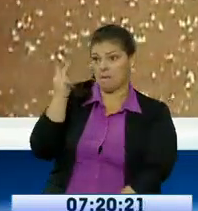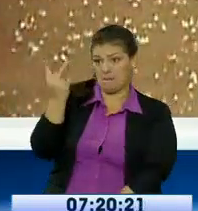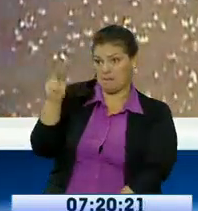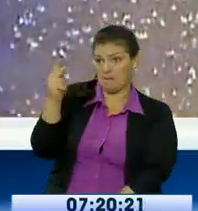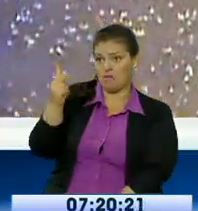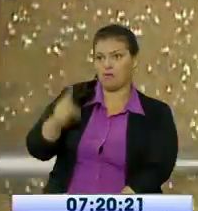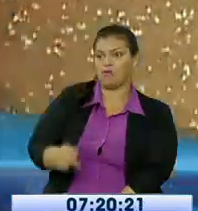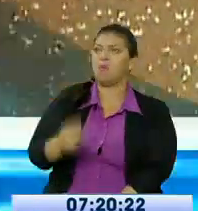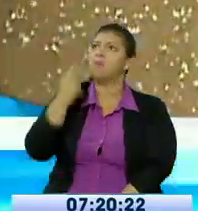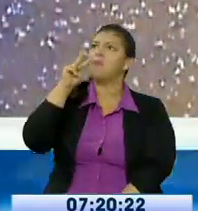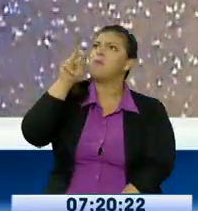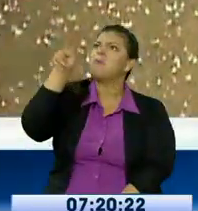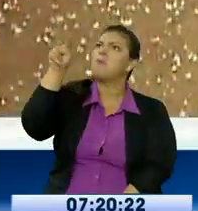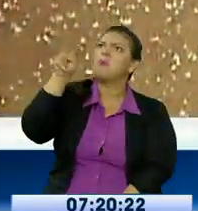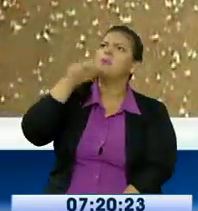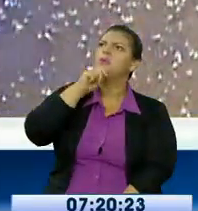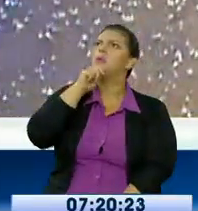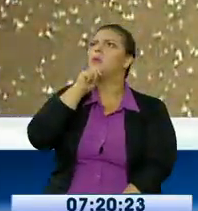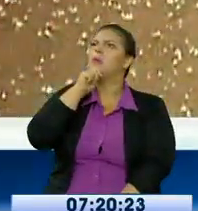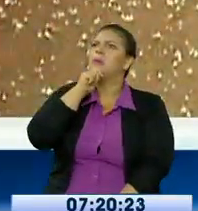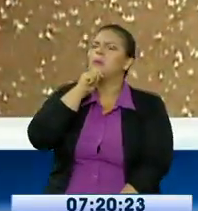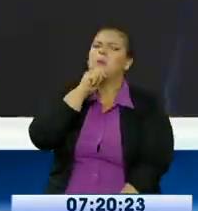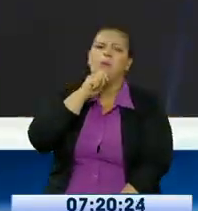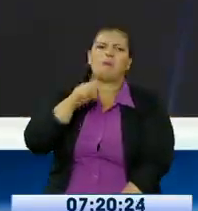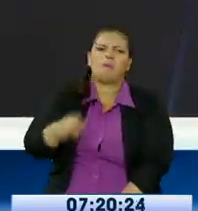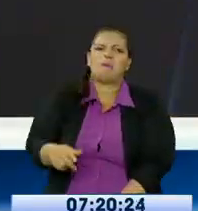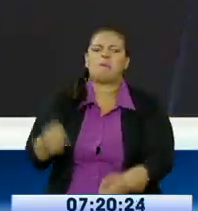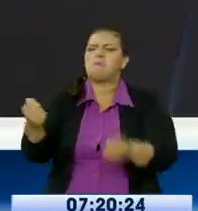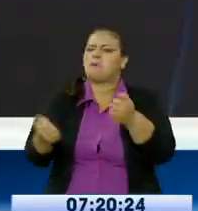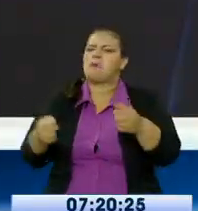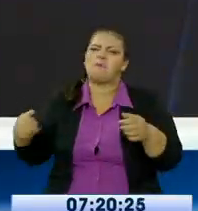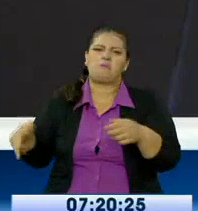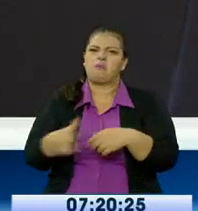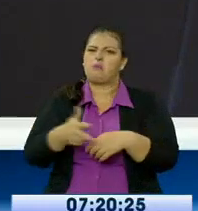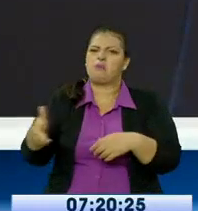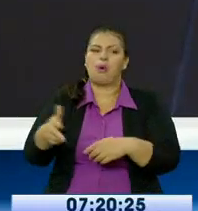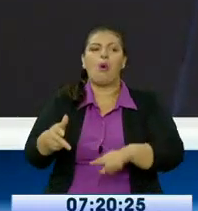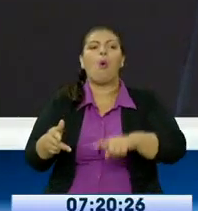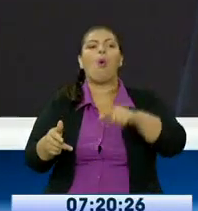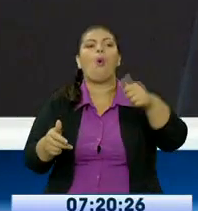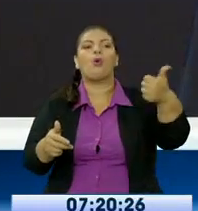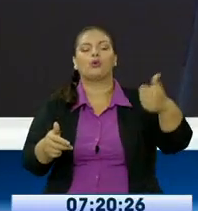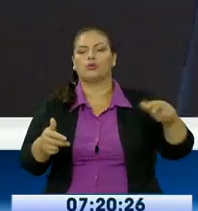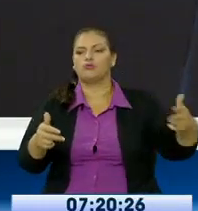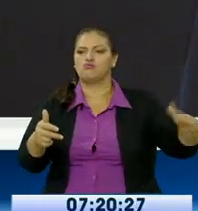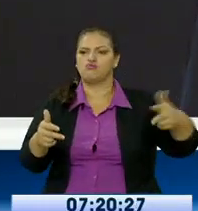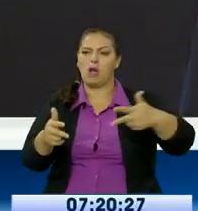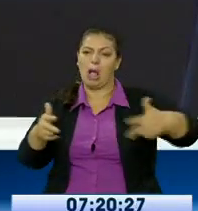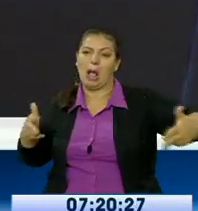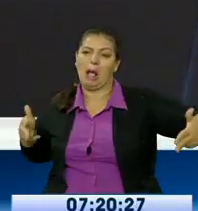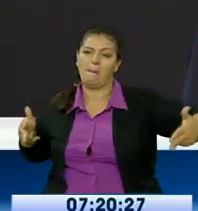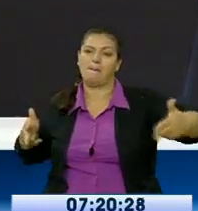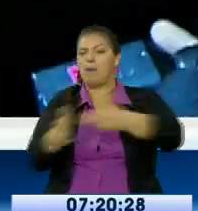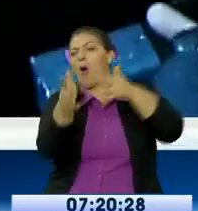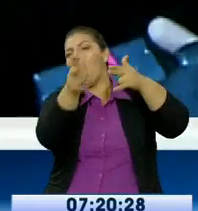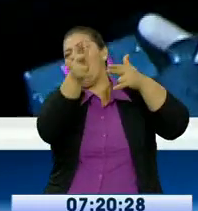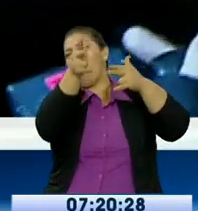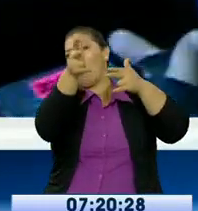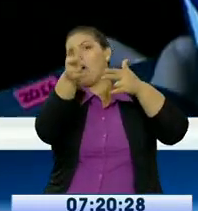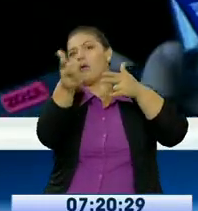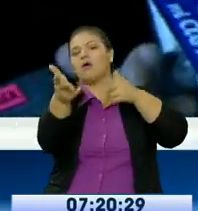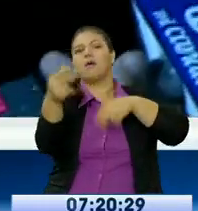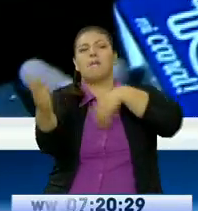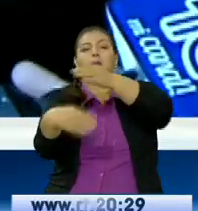pues el otro carro que viene por acá sí vino normal, pues como el señor no frenó ni nada, lo cogió por la parte de atrás y se dio la